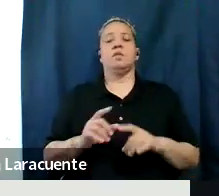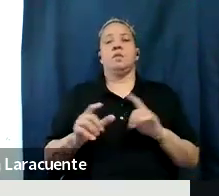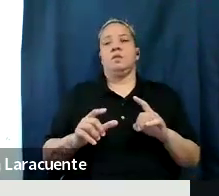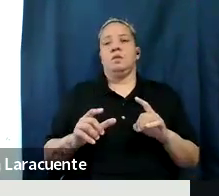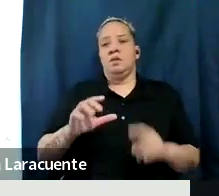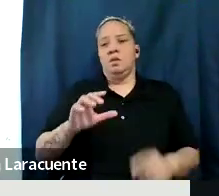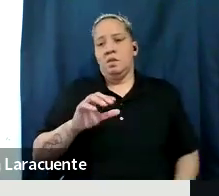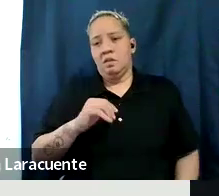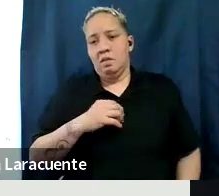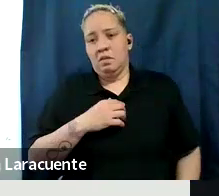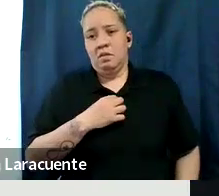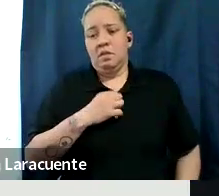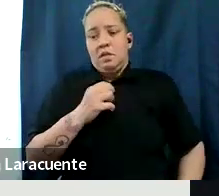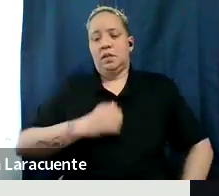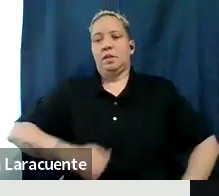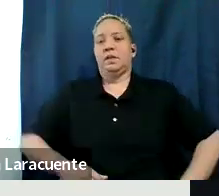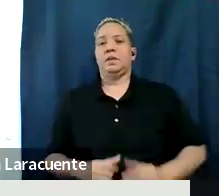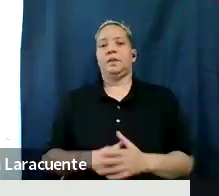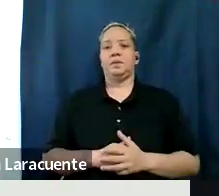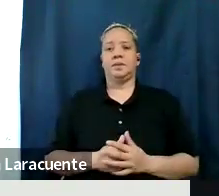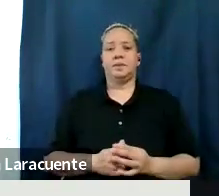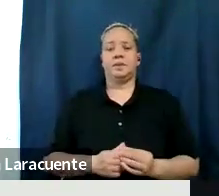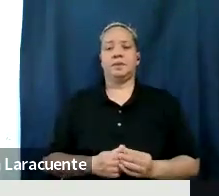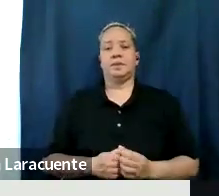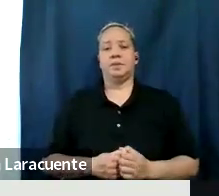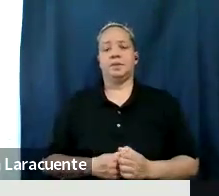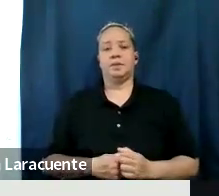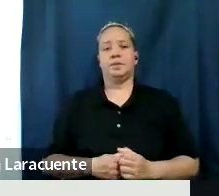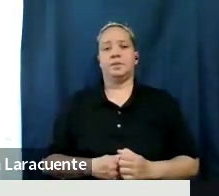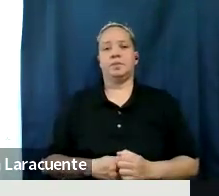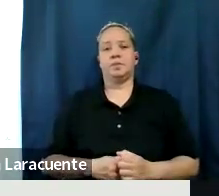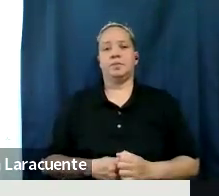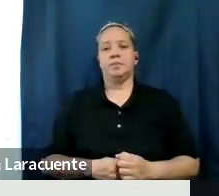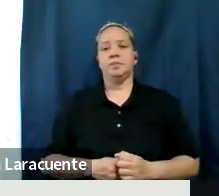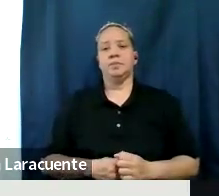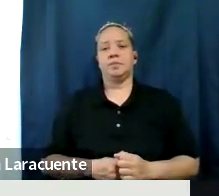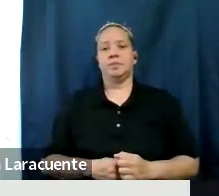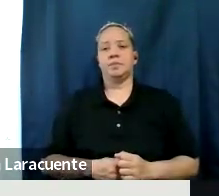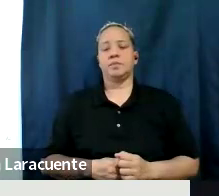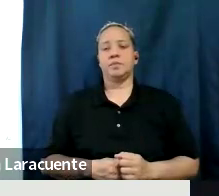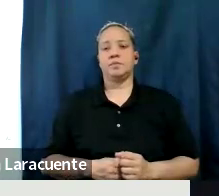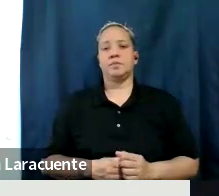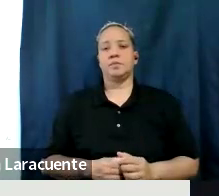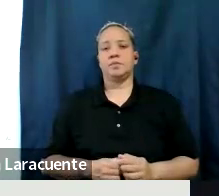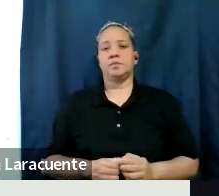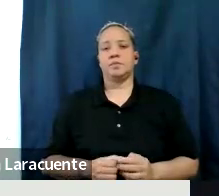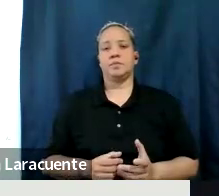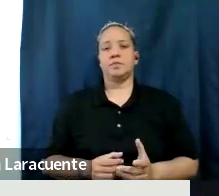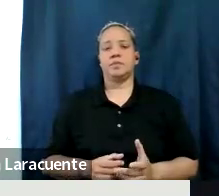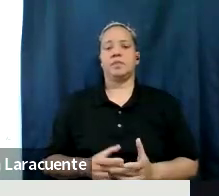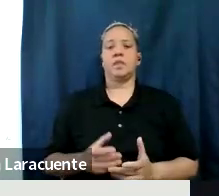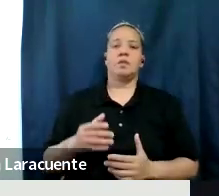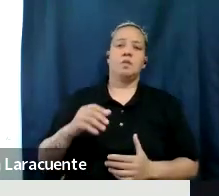española, prácticamente el grueso de la colonia española, que dominaban las grandes